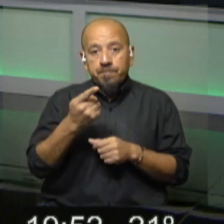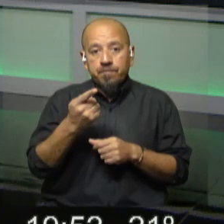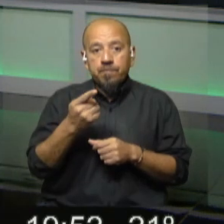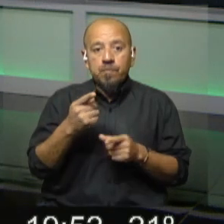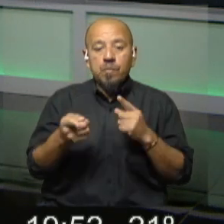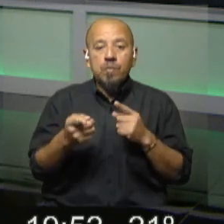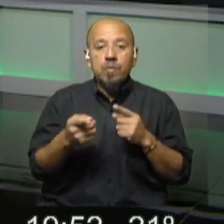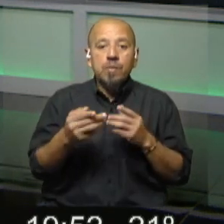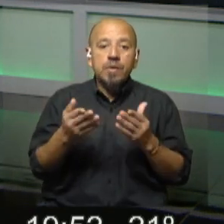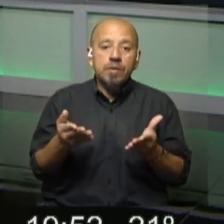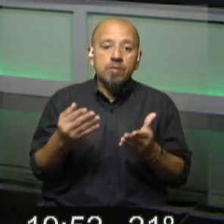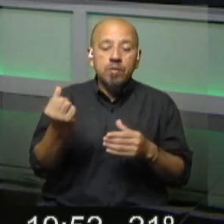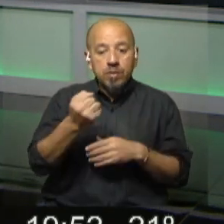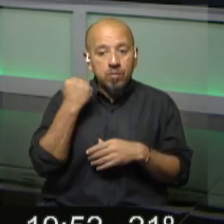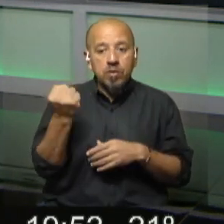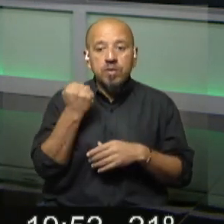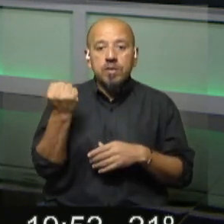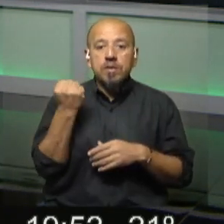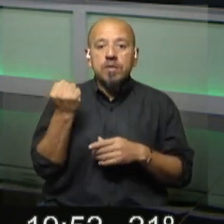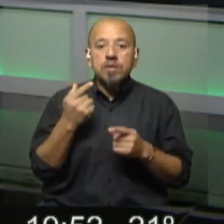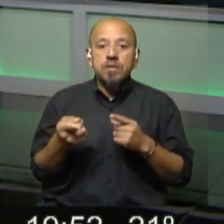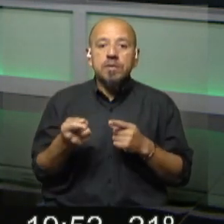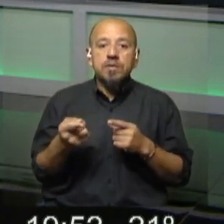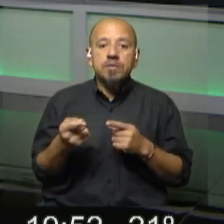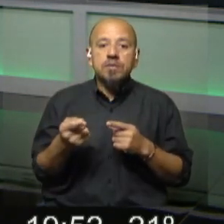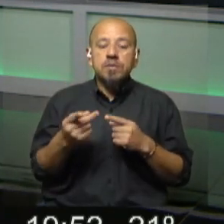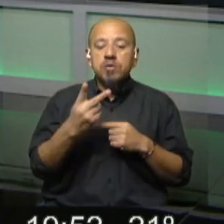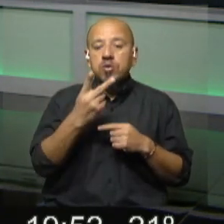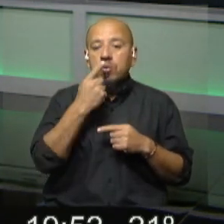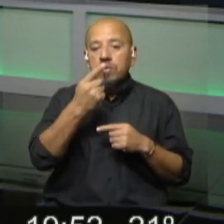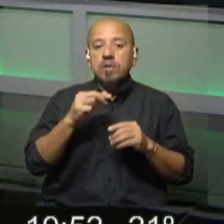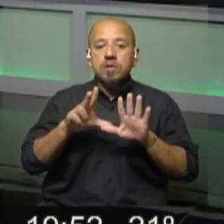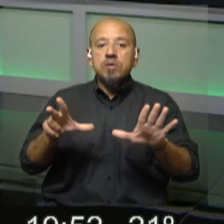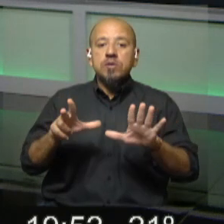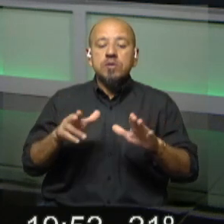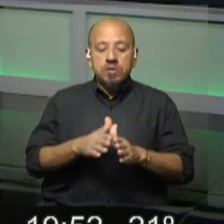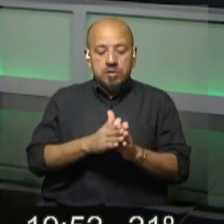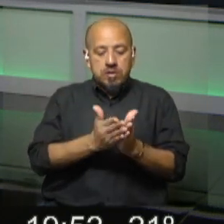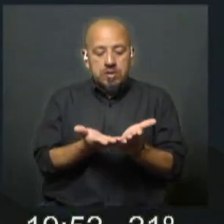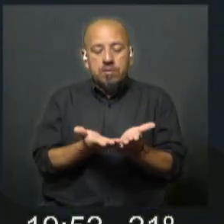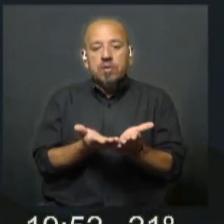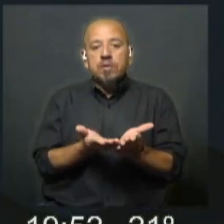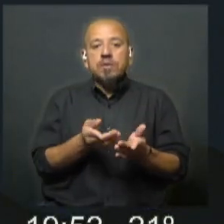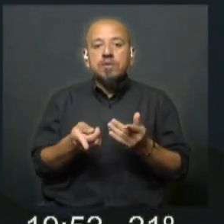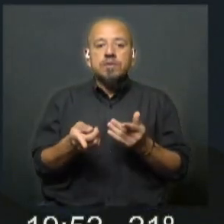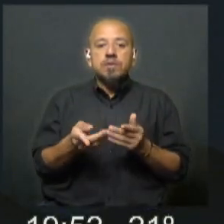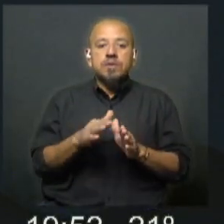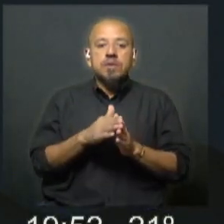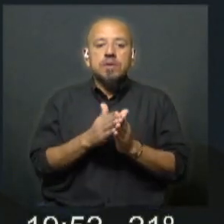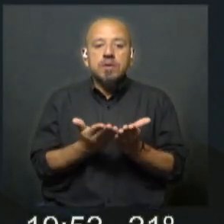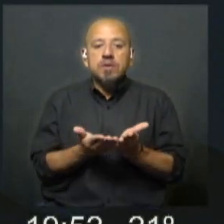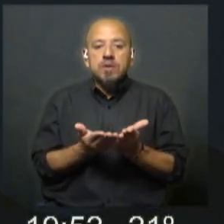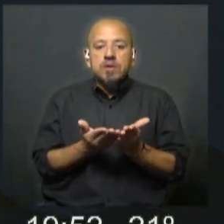como hito, o el principal hito en realidad de EDUI 21, que es este libro abierto. Este libro abierto